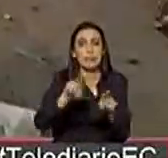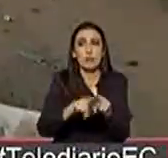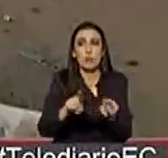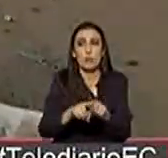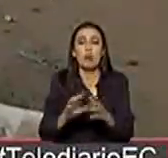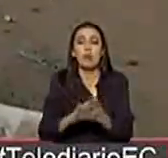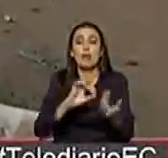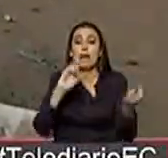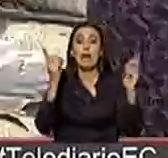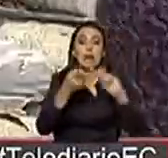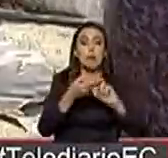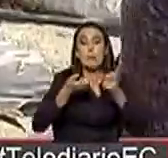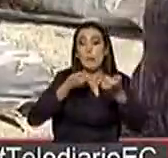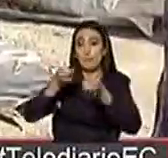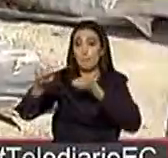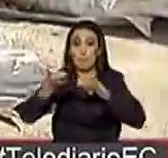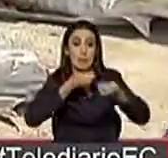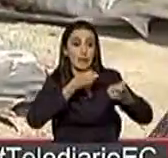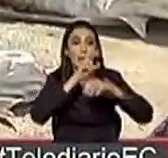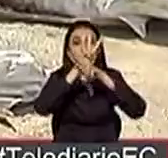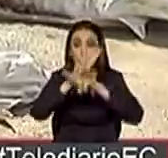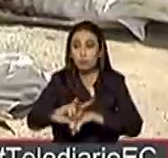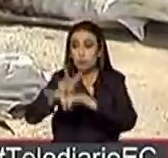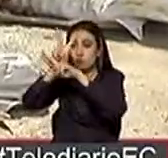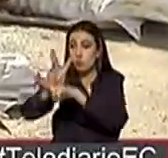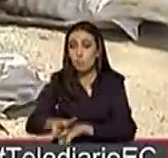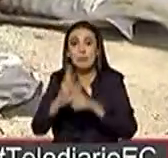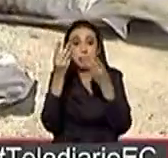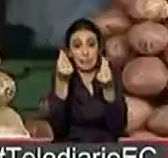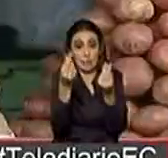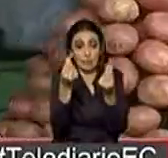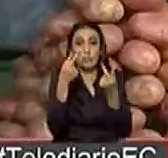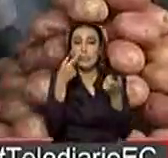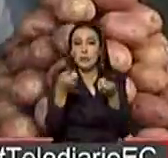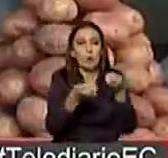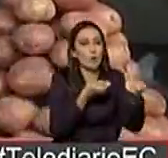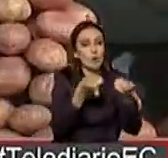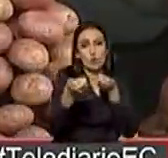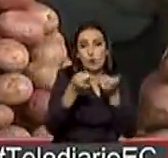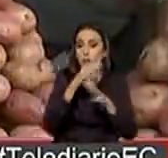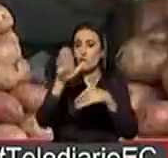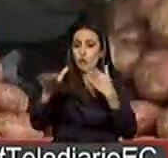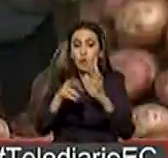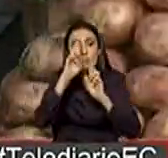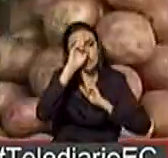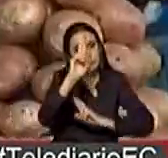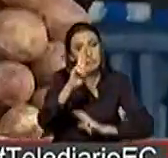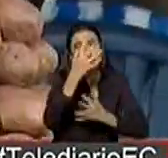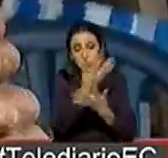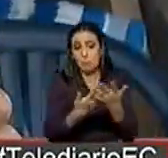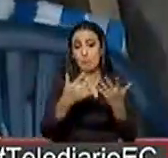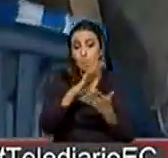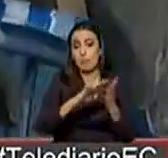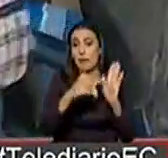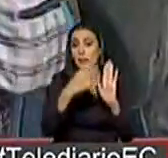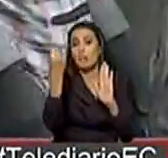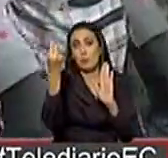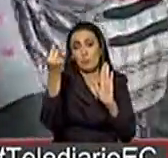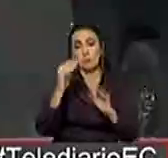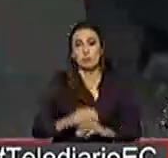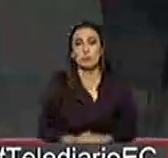intendencia y comisaría de policía intensifican los operativos de control de precios y verifican que se respete la tabla establecida para evitar